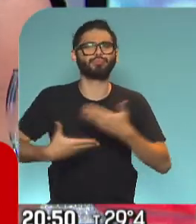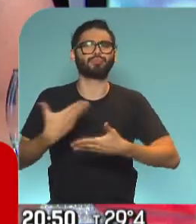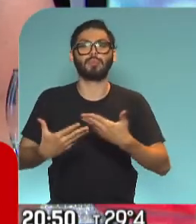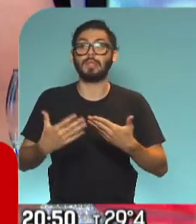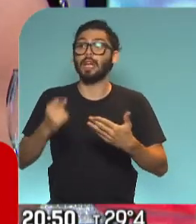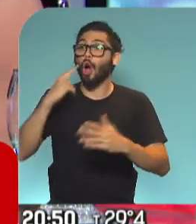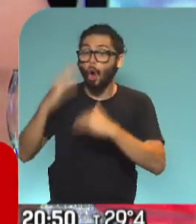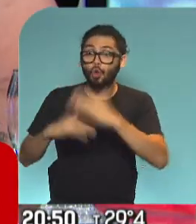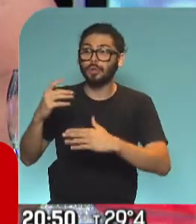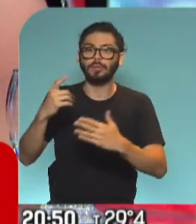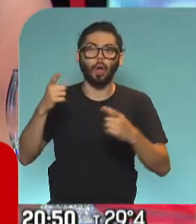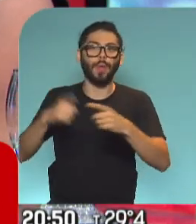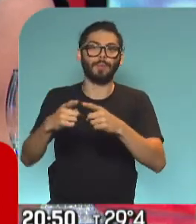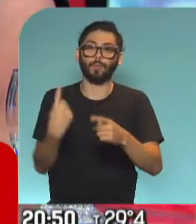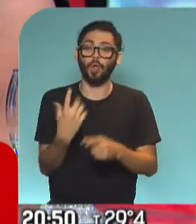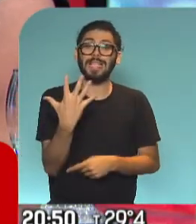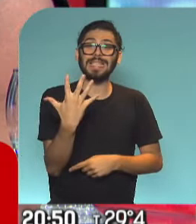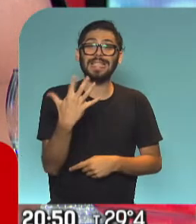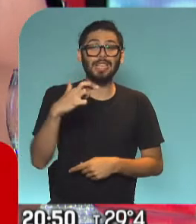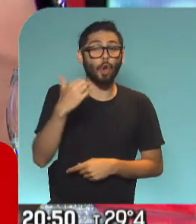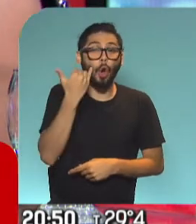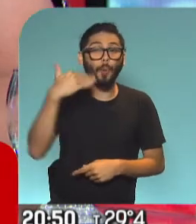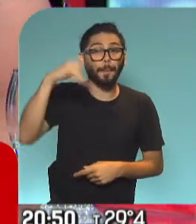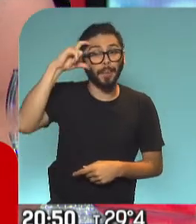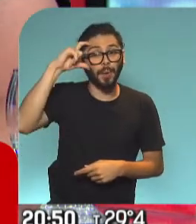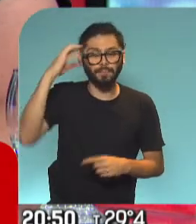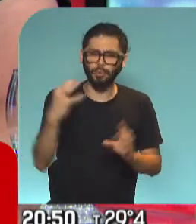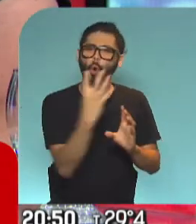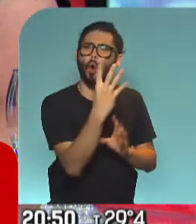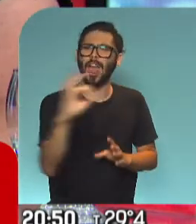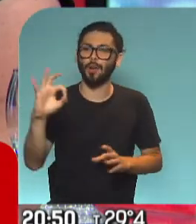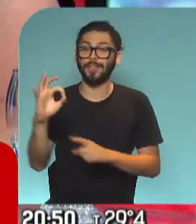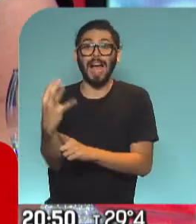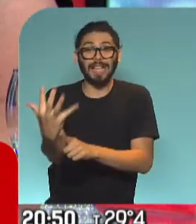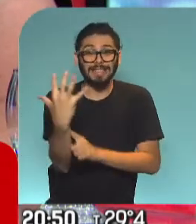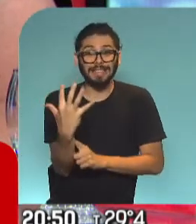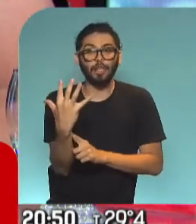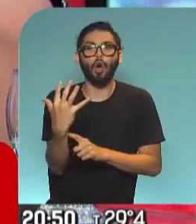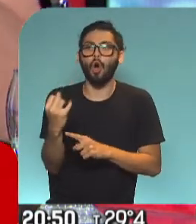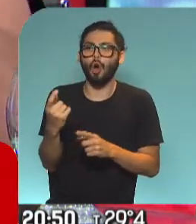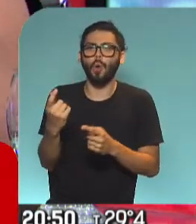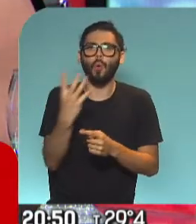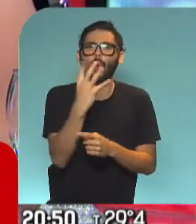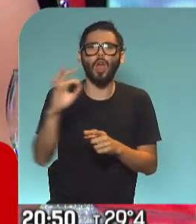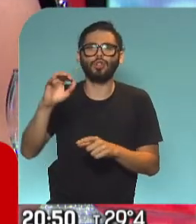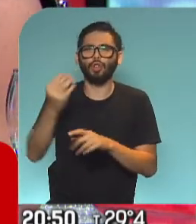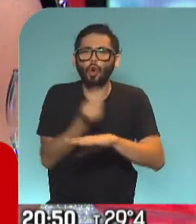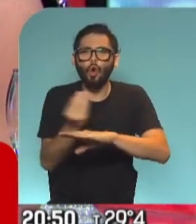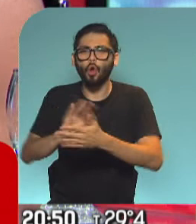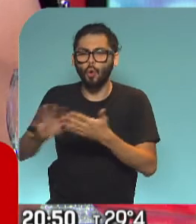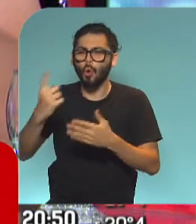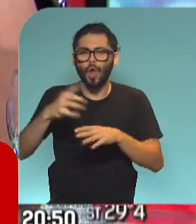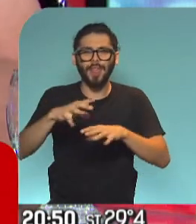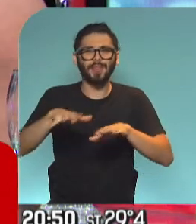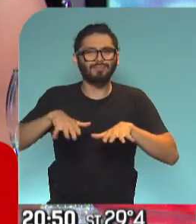nosotros con 5 pymes de las cuatrocientas que tenemos en orl en gas ya estamos poniendo en marcha 300 nuevos puestos de trabajo textil una línea de